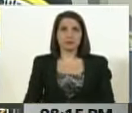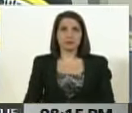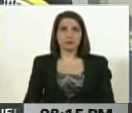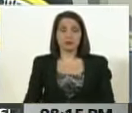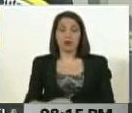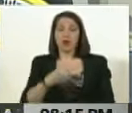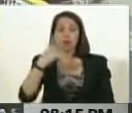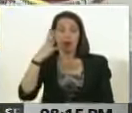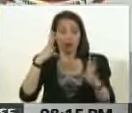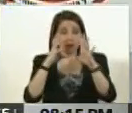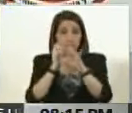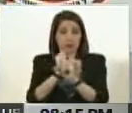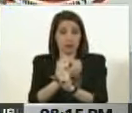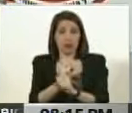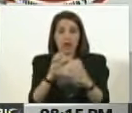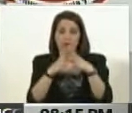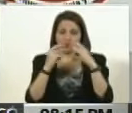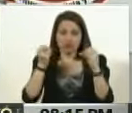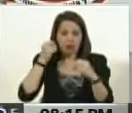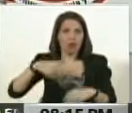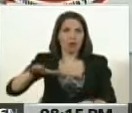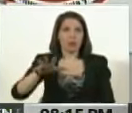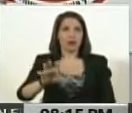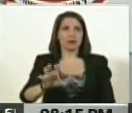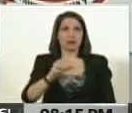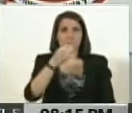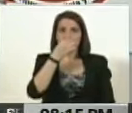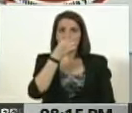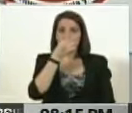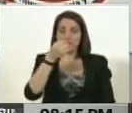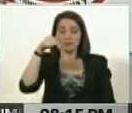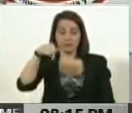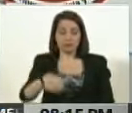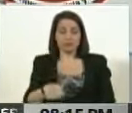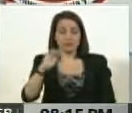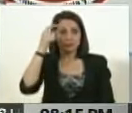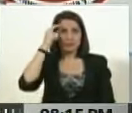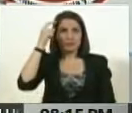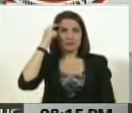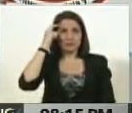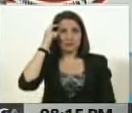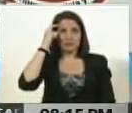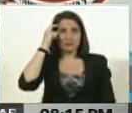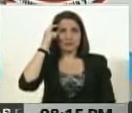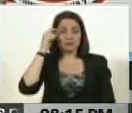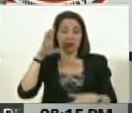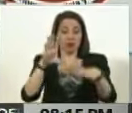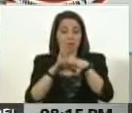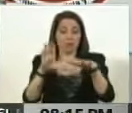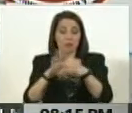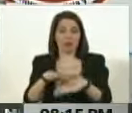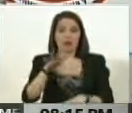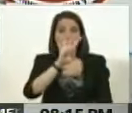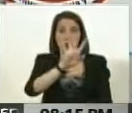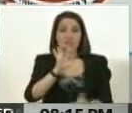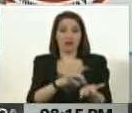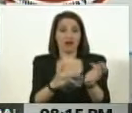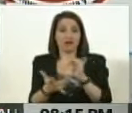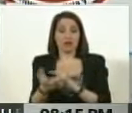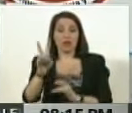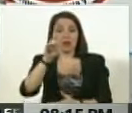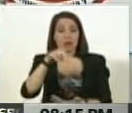Muy buenas noches a todo el país. Hoy, día martes 4 de abril